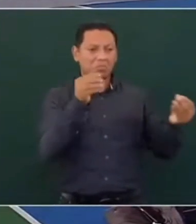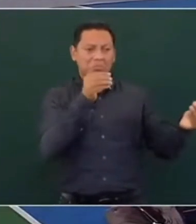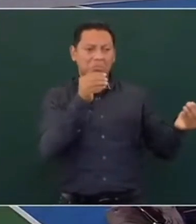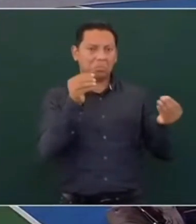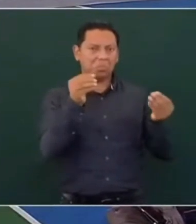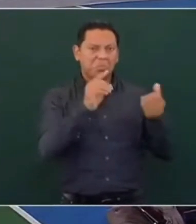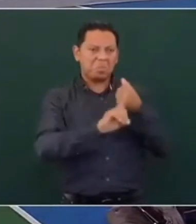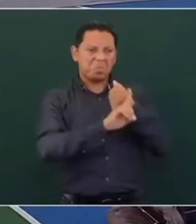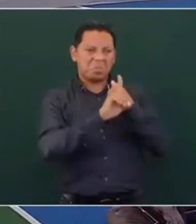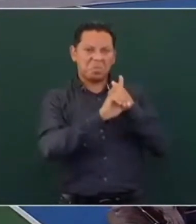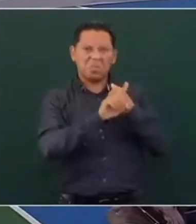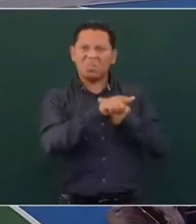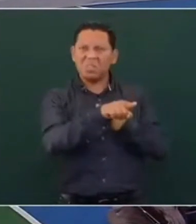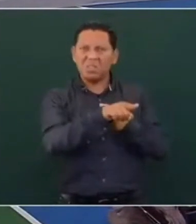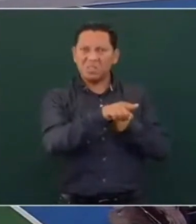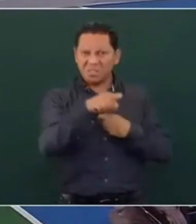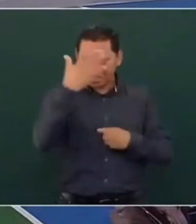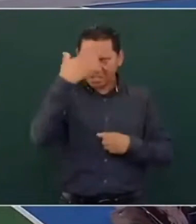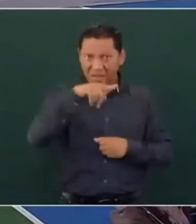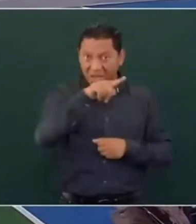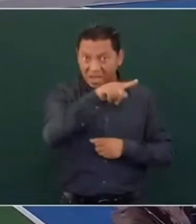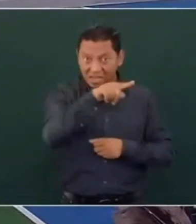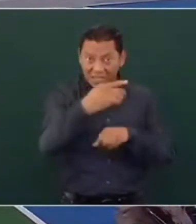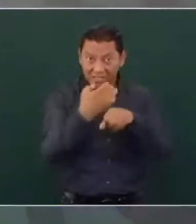lamentablemente, en Guanajuato.